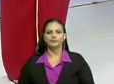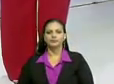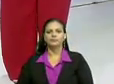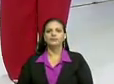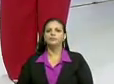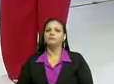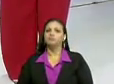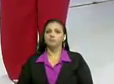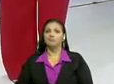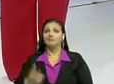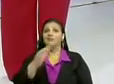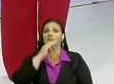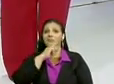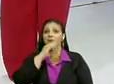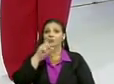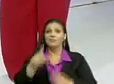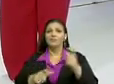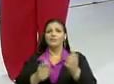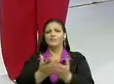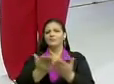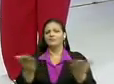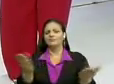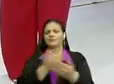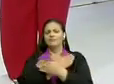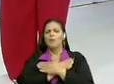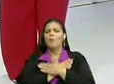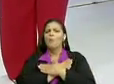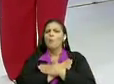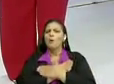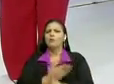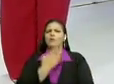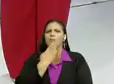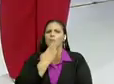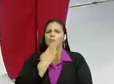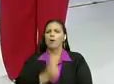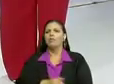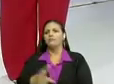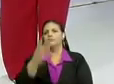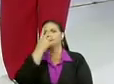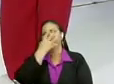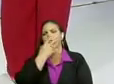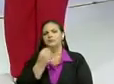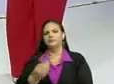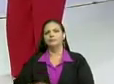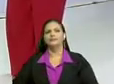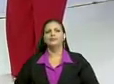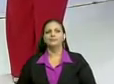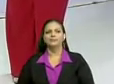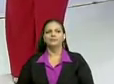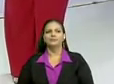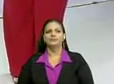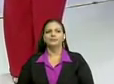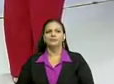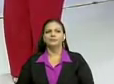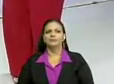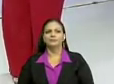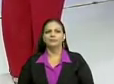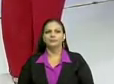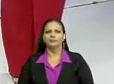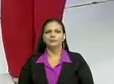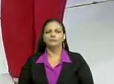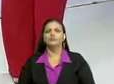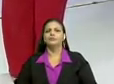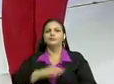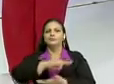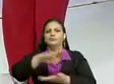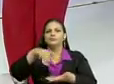bella gente, a quien le enviamos un cálido abrazo que se hace extensivo para todo el Ecuador. Igual Manabí, con lluvia o sin lluvia,